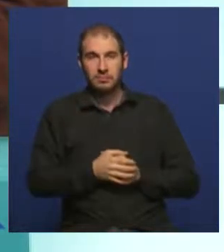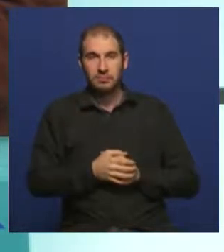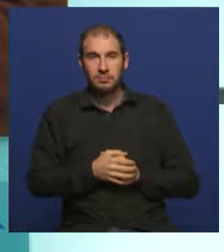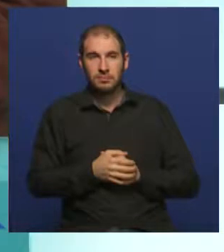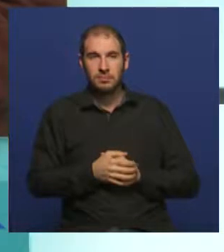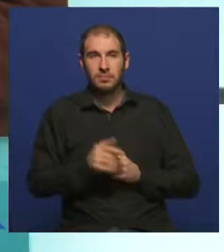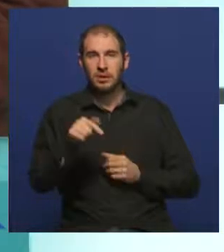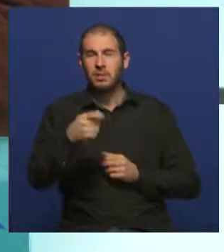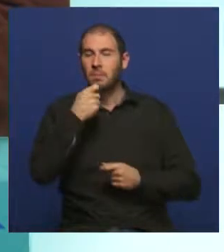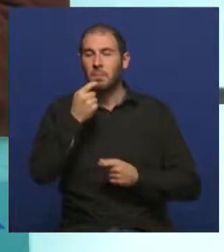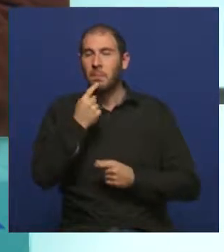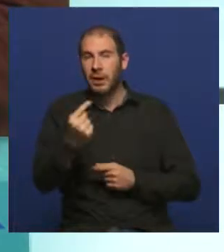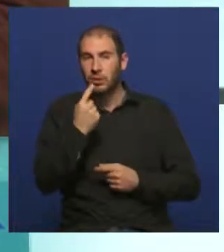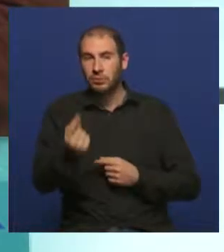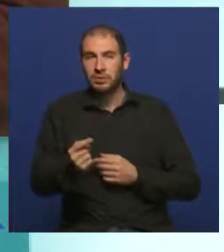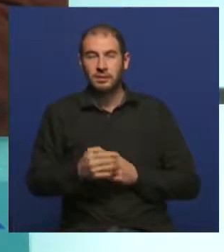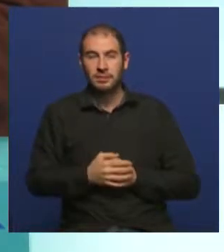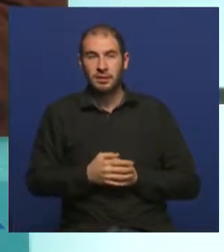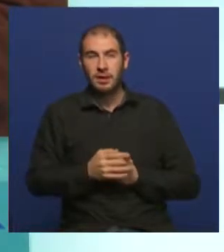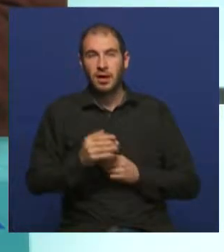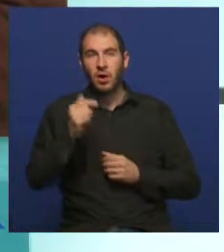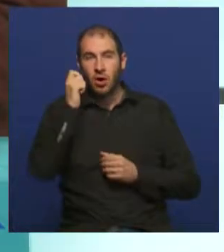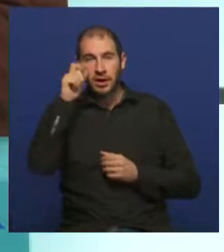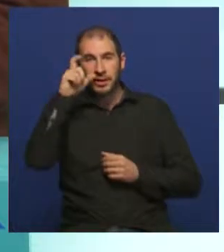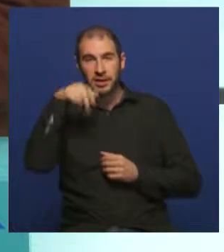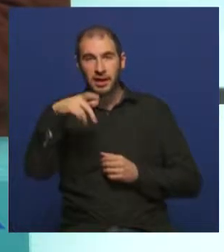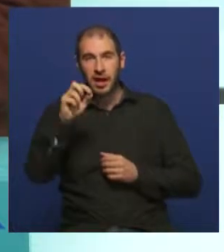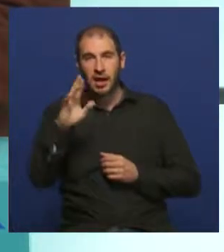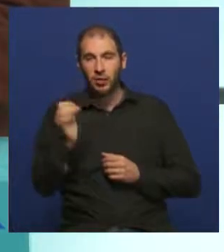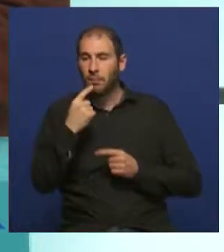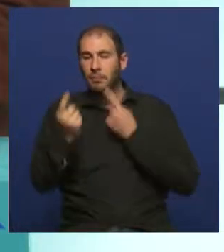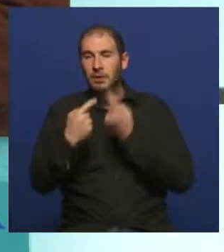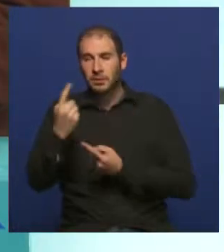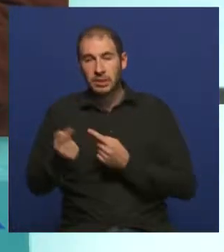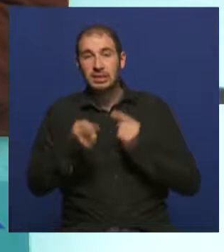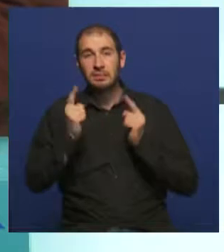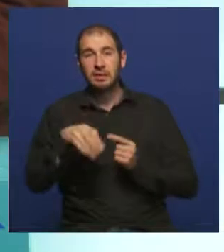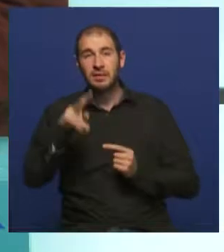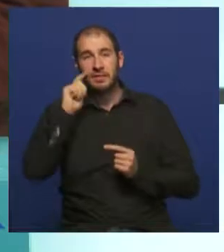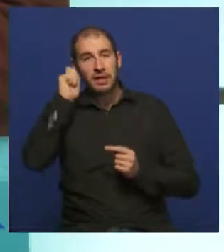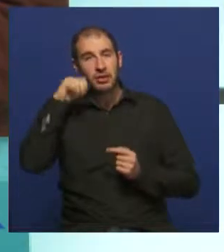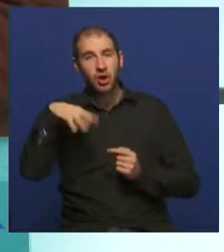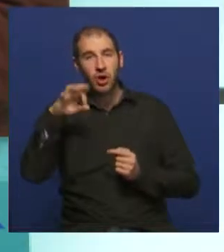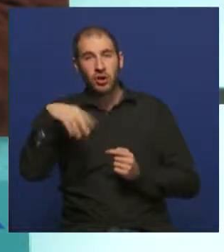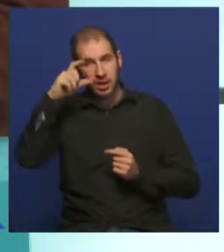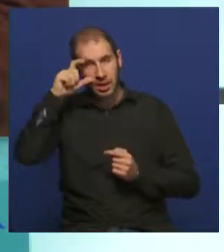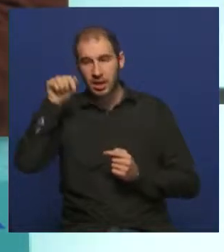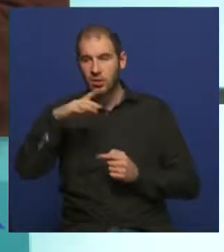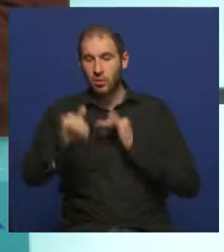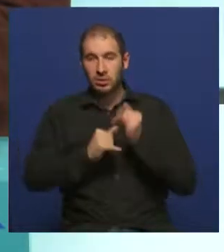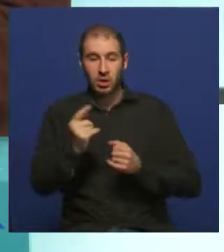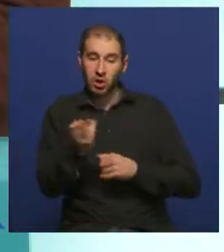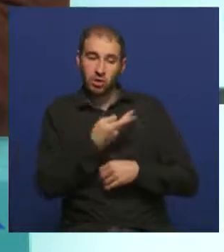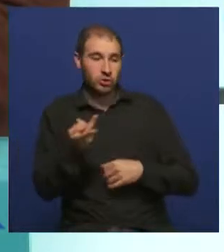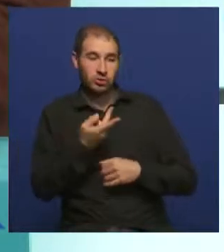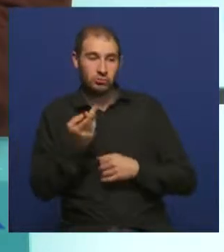incluso entrevistó a Genaro Díaz Besone y a Viñone, y ellos le dijeron, nosotros